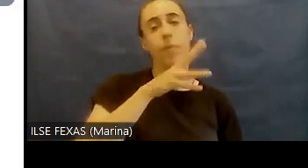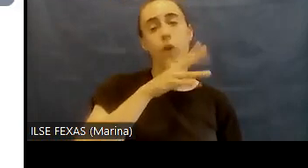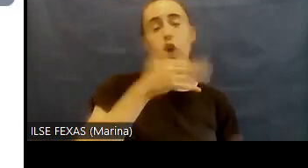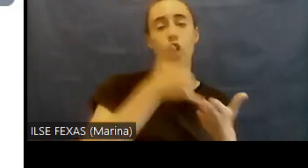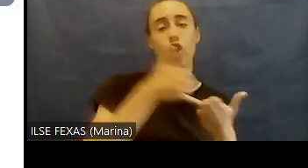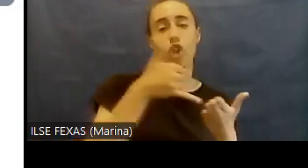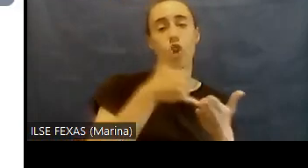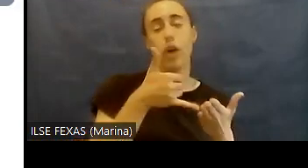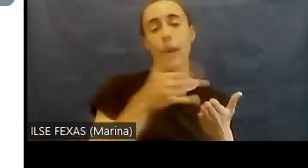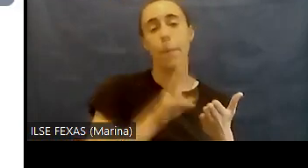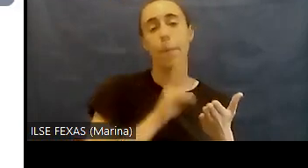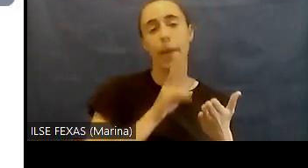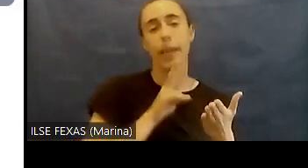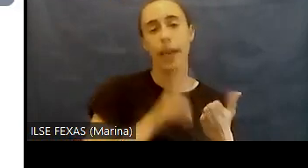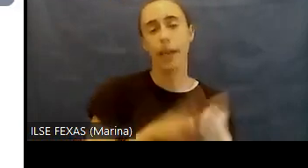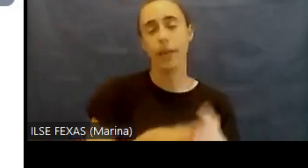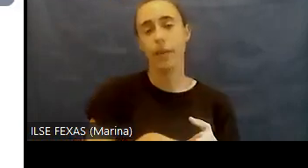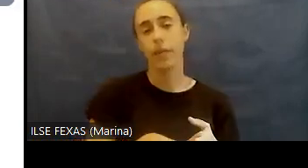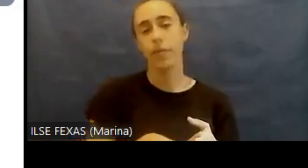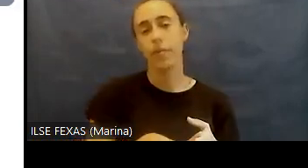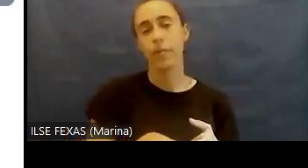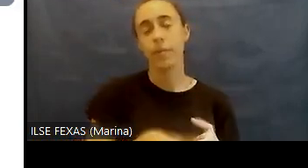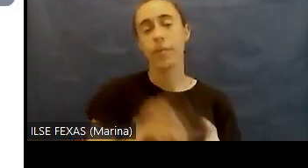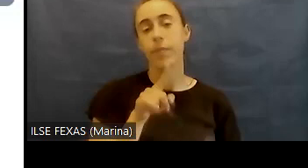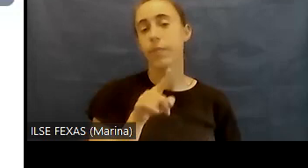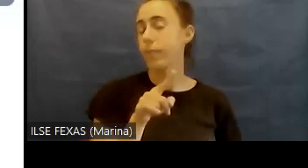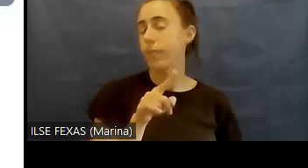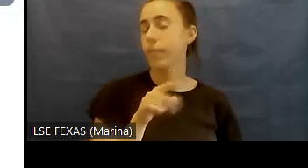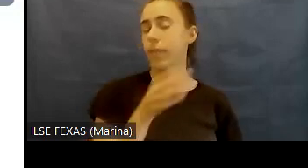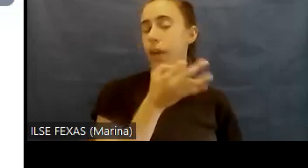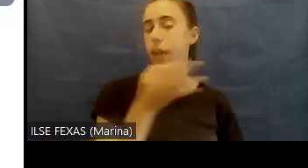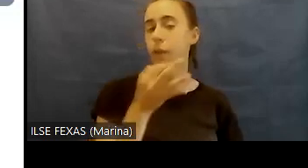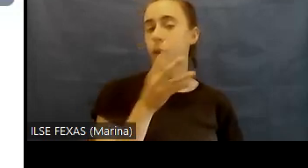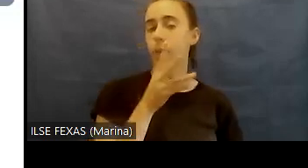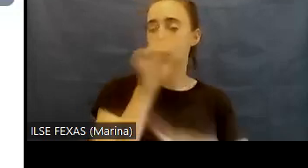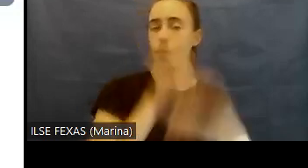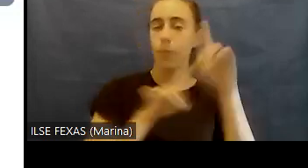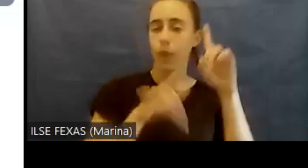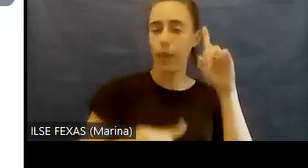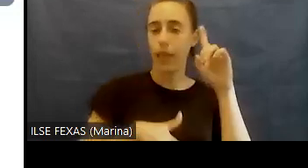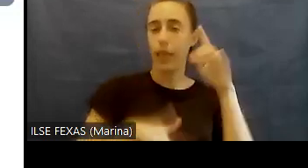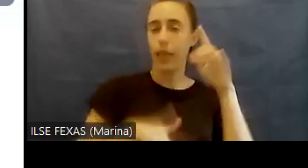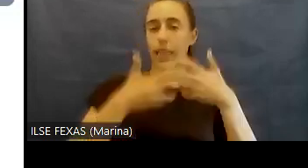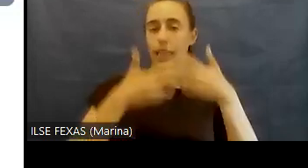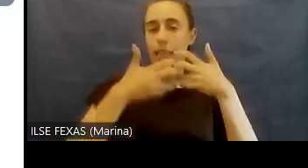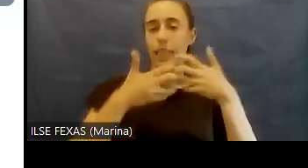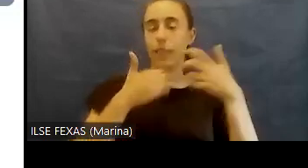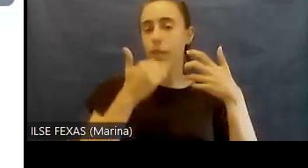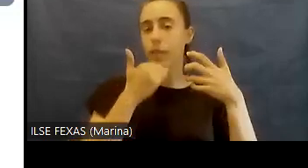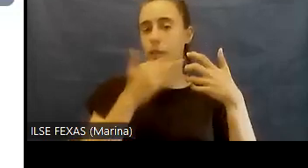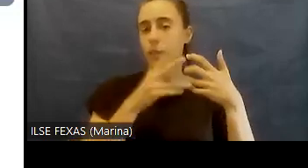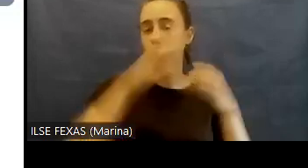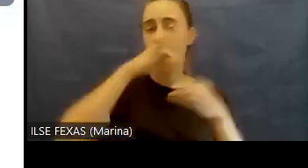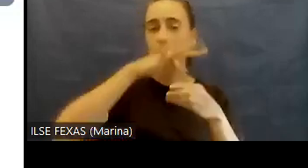que es muy adecuada. En cualquier trastorno digestivo es muy adecuada. Cualquier infusión a base de jengibre nos puede